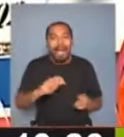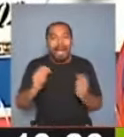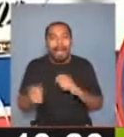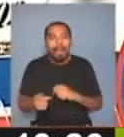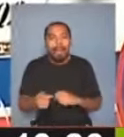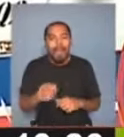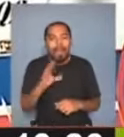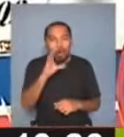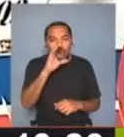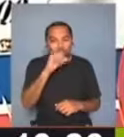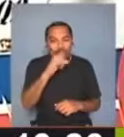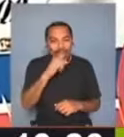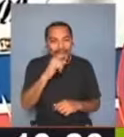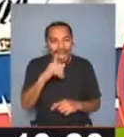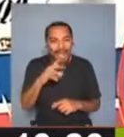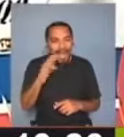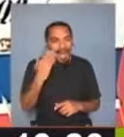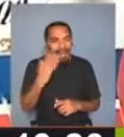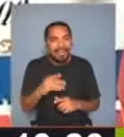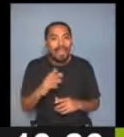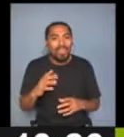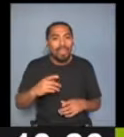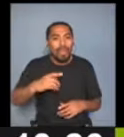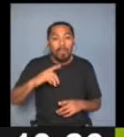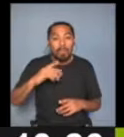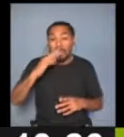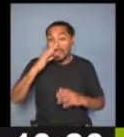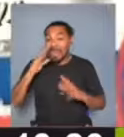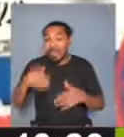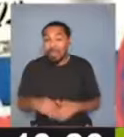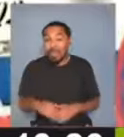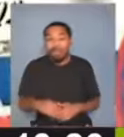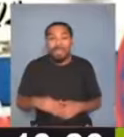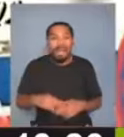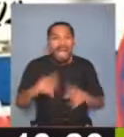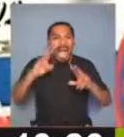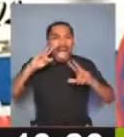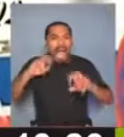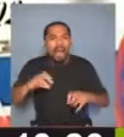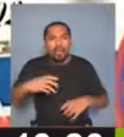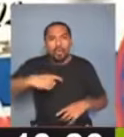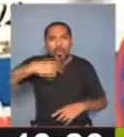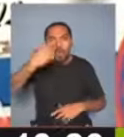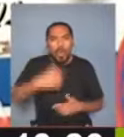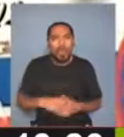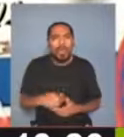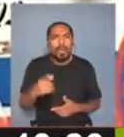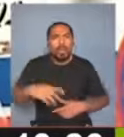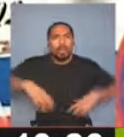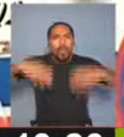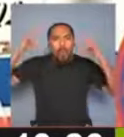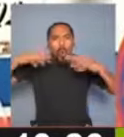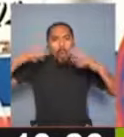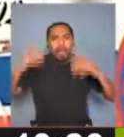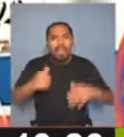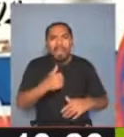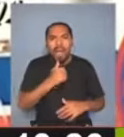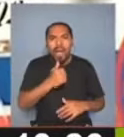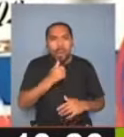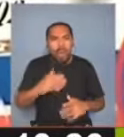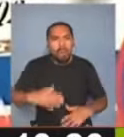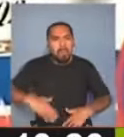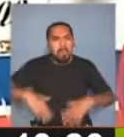qué Porque la tormenta superó los 80 MM y llegó a alcanzar hasta 90 y 100 mm no de de caída de